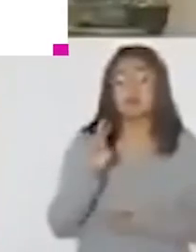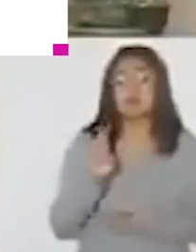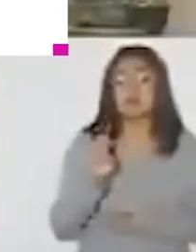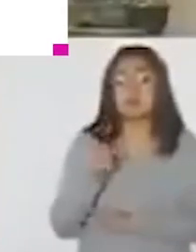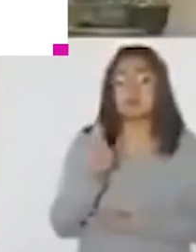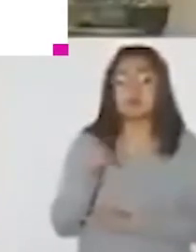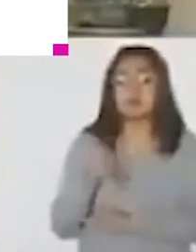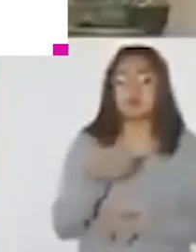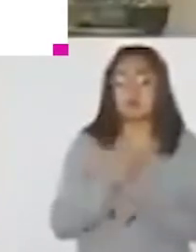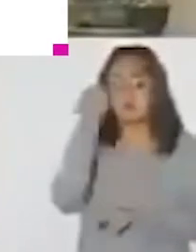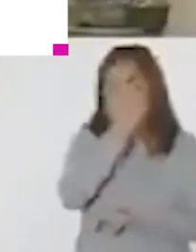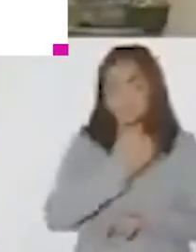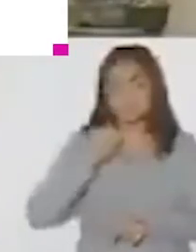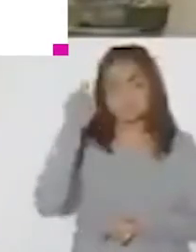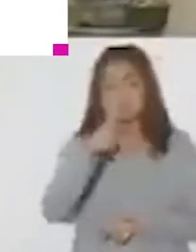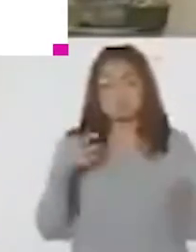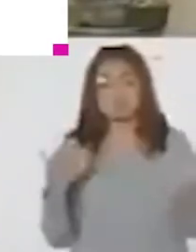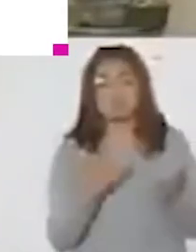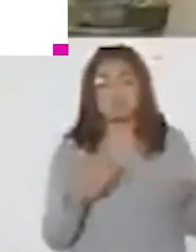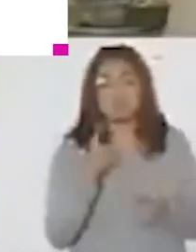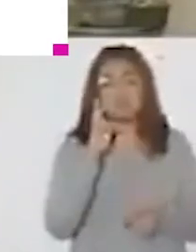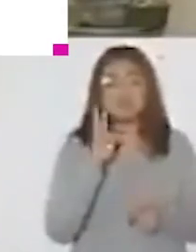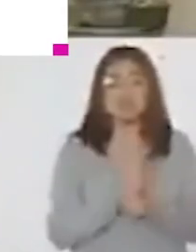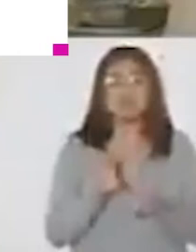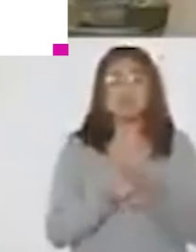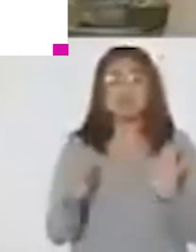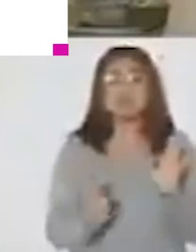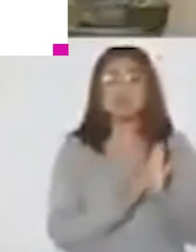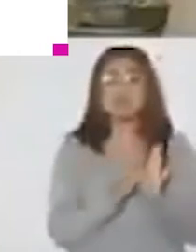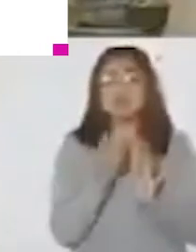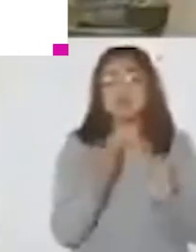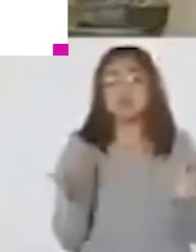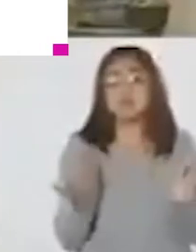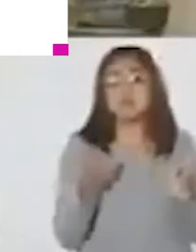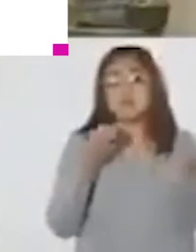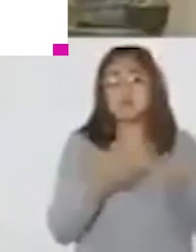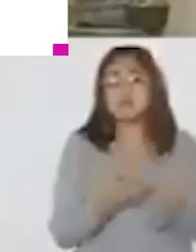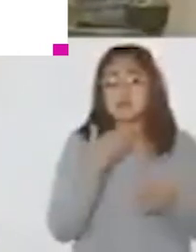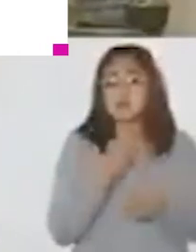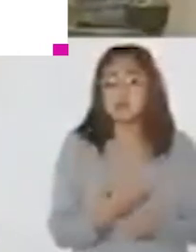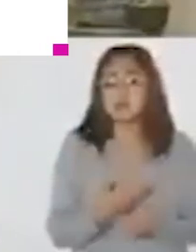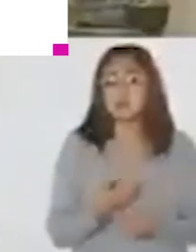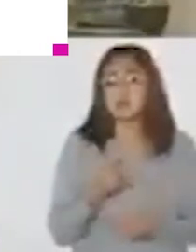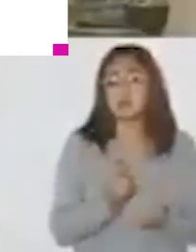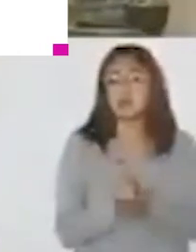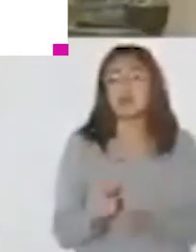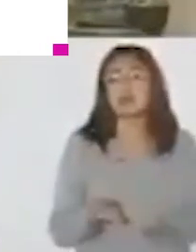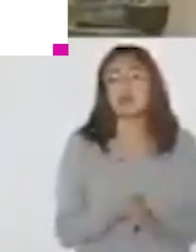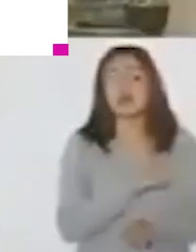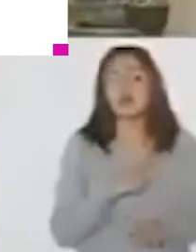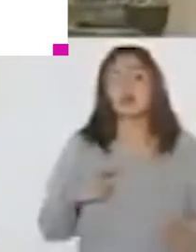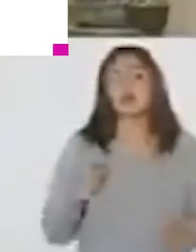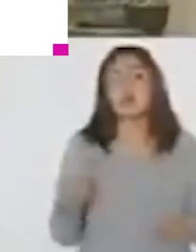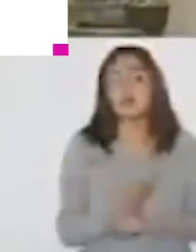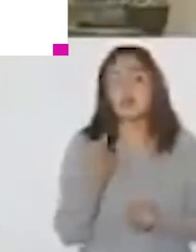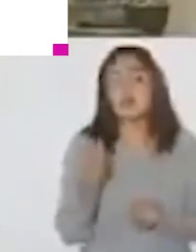Municipal Coremún para regular los salones de eventos sociales. Esto después de que el pasado viernes 4 de noviembre, varios estudiantes